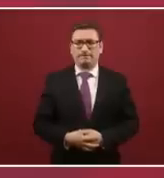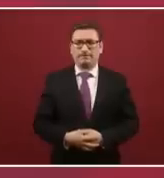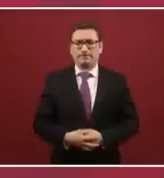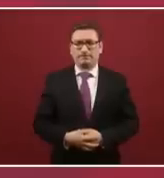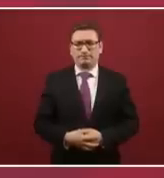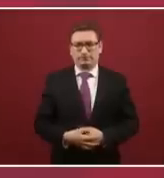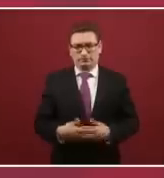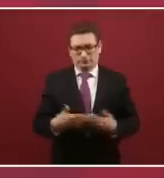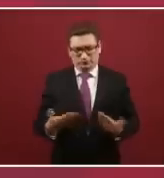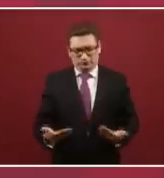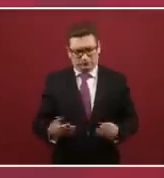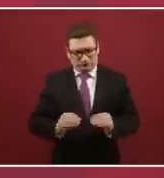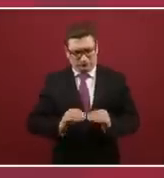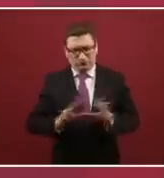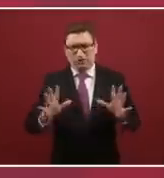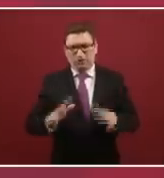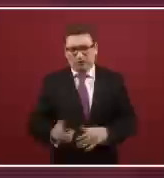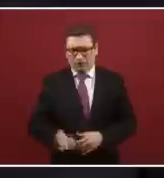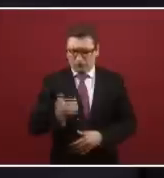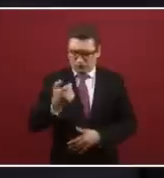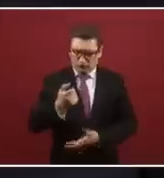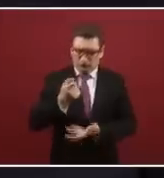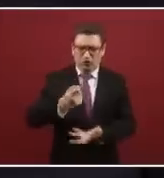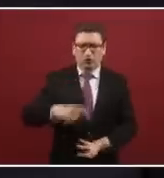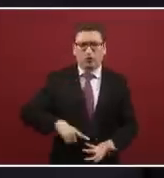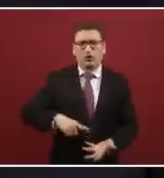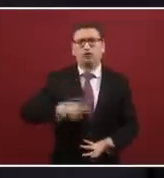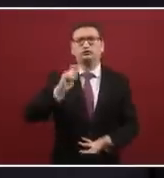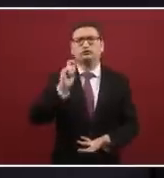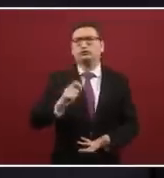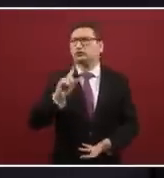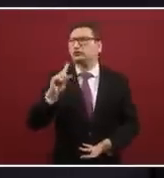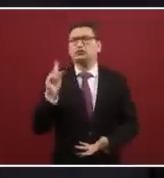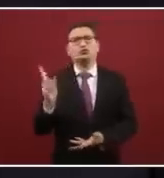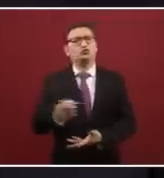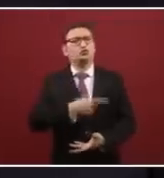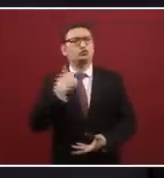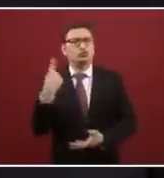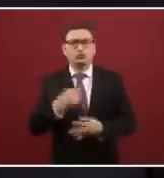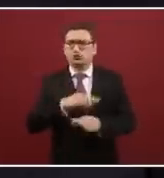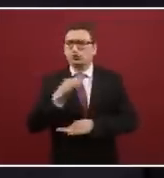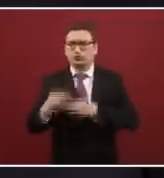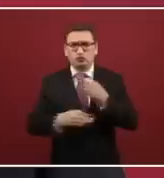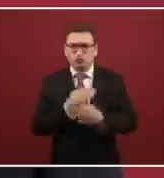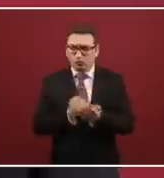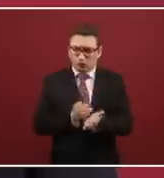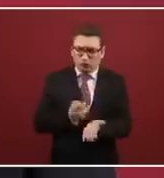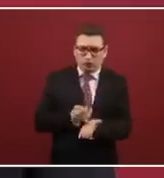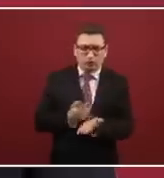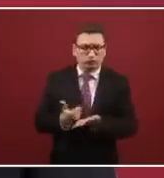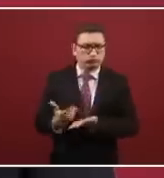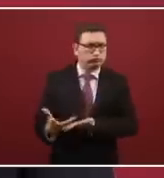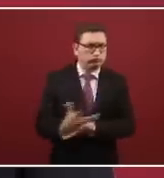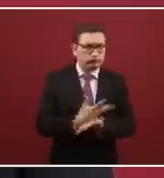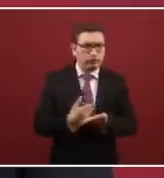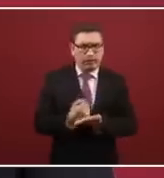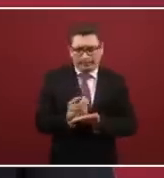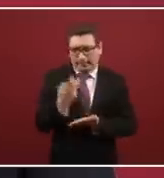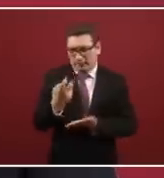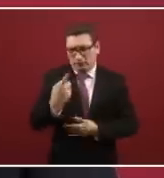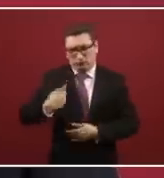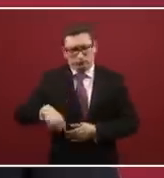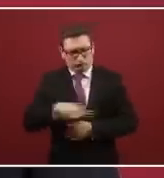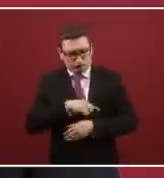¿Cómo no? Es de todos. Todos tenemos que ser guardianes del dinero público.